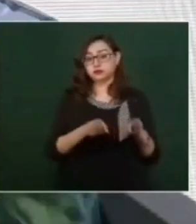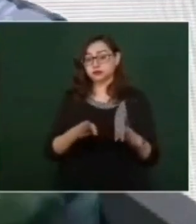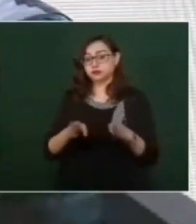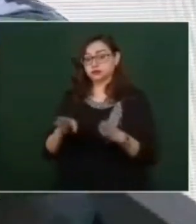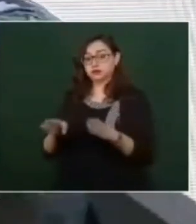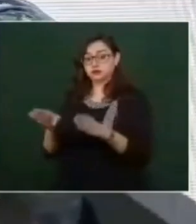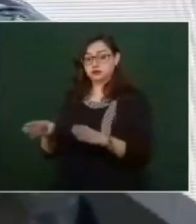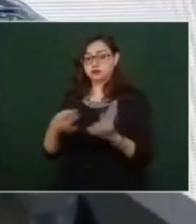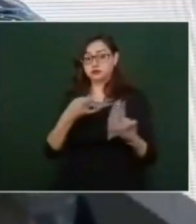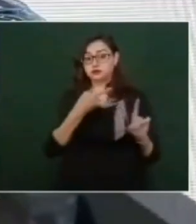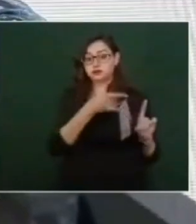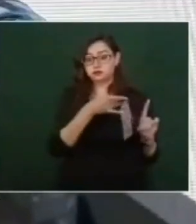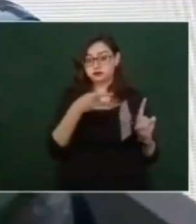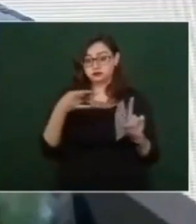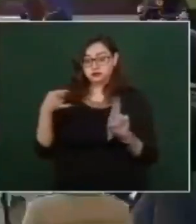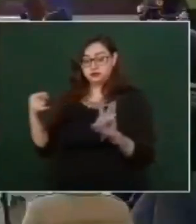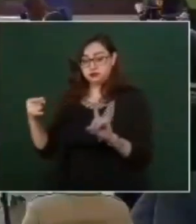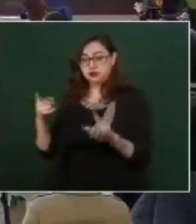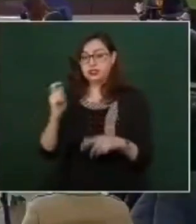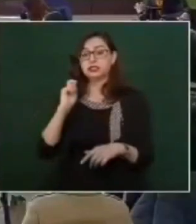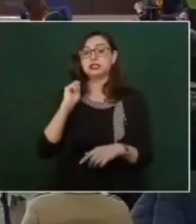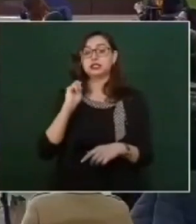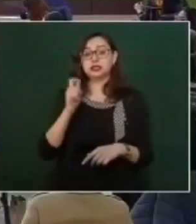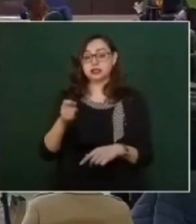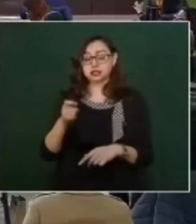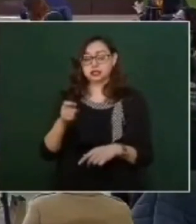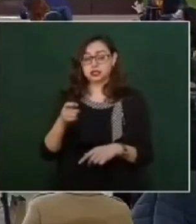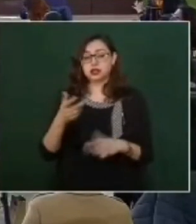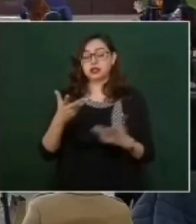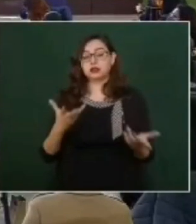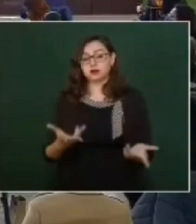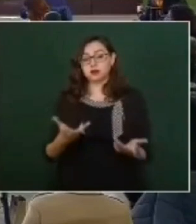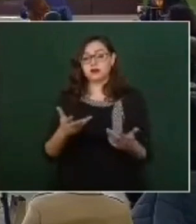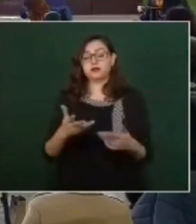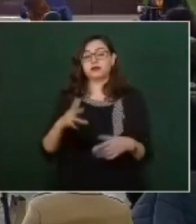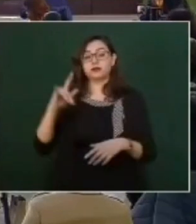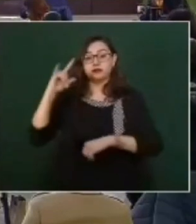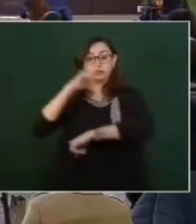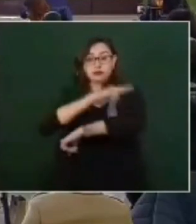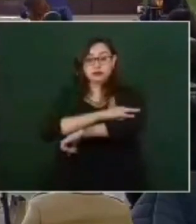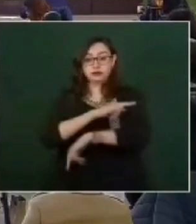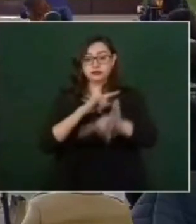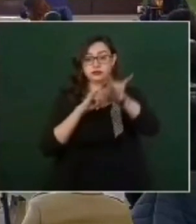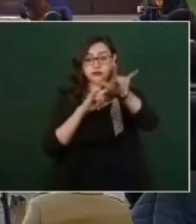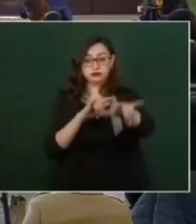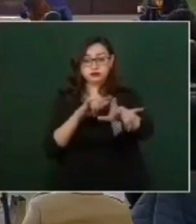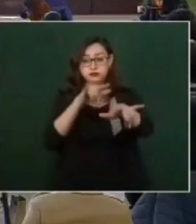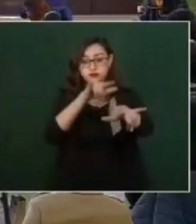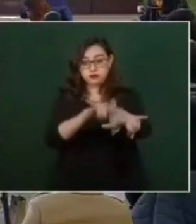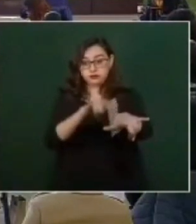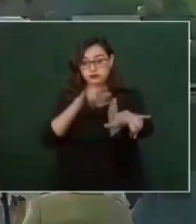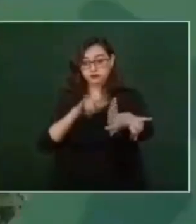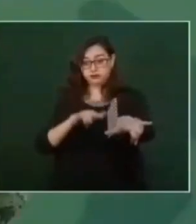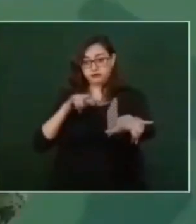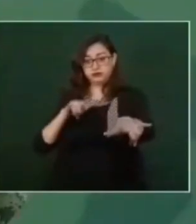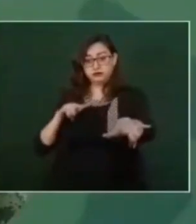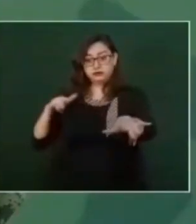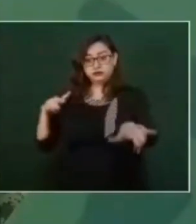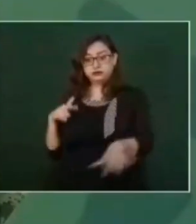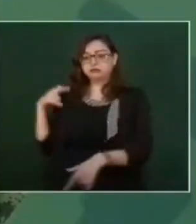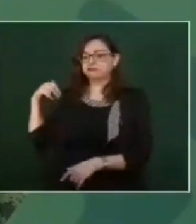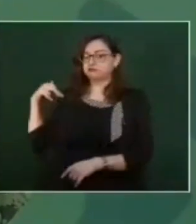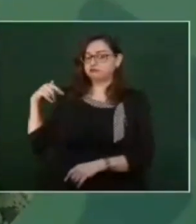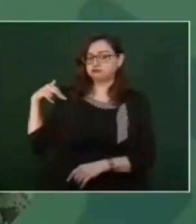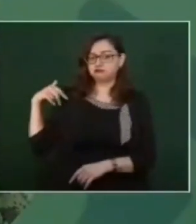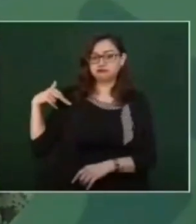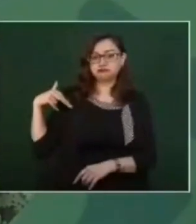es decir, que los aviones se estacionan perpendiculares al eje de la terminal y a través de sendos pasillos telescópicos las cabinas se conectan con